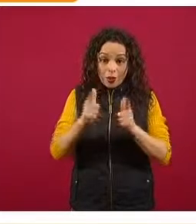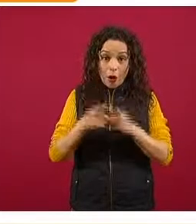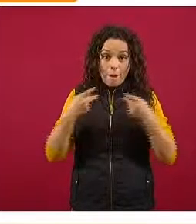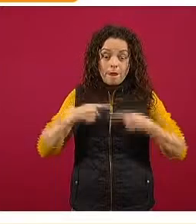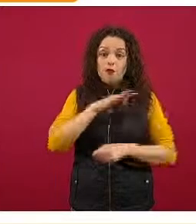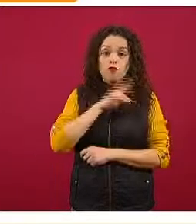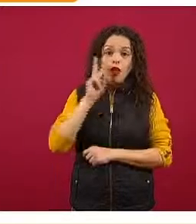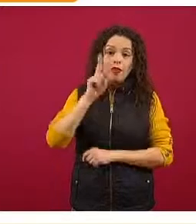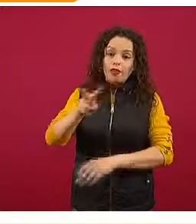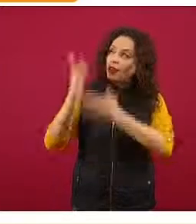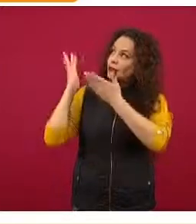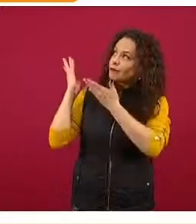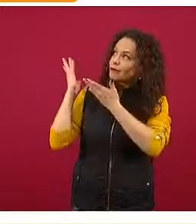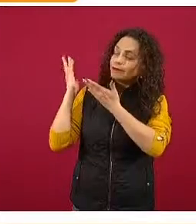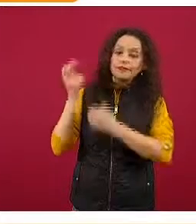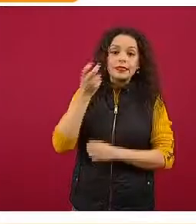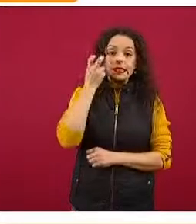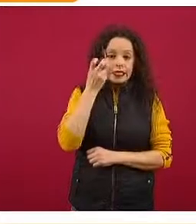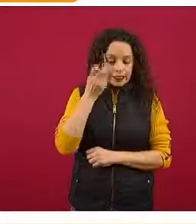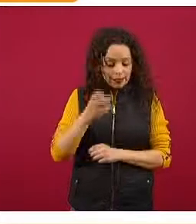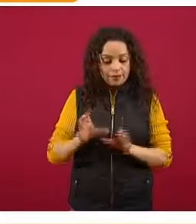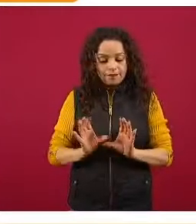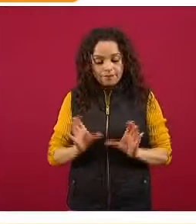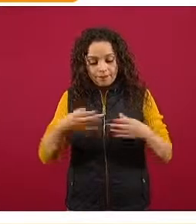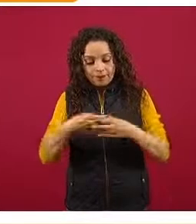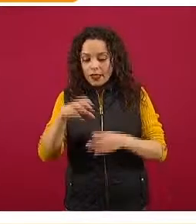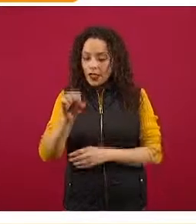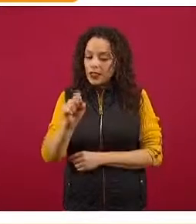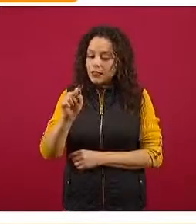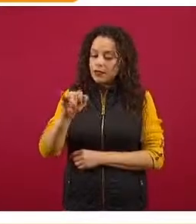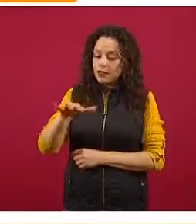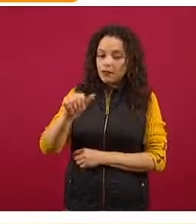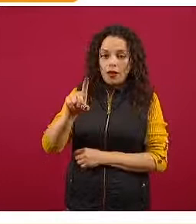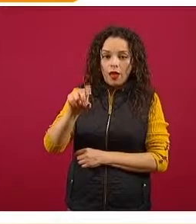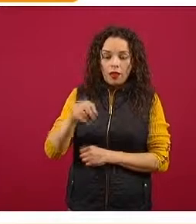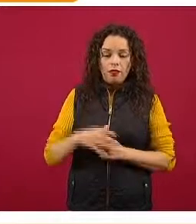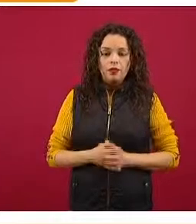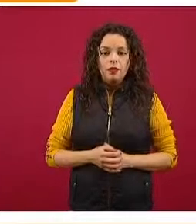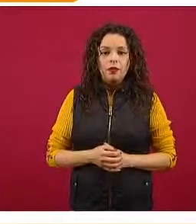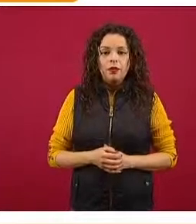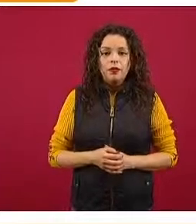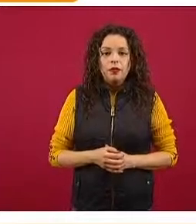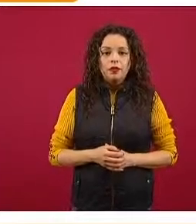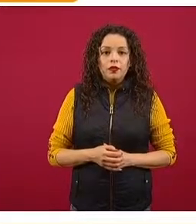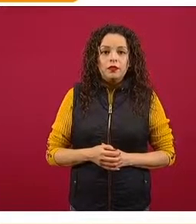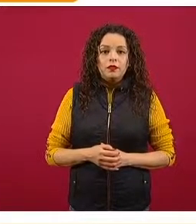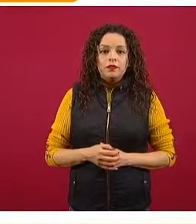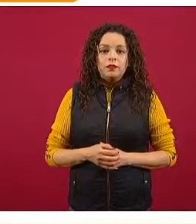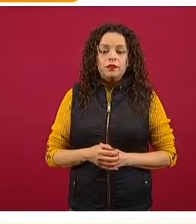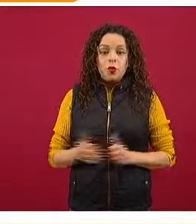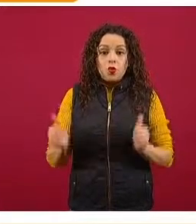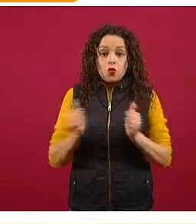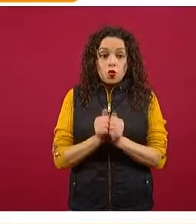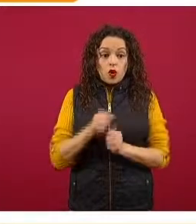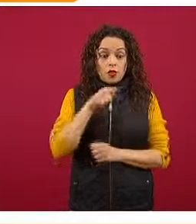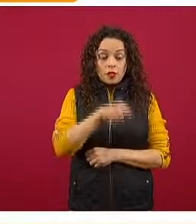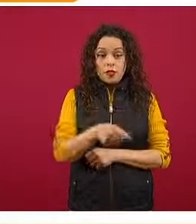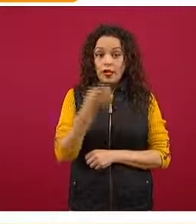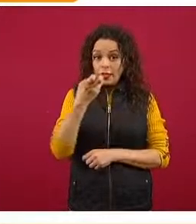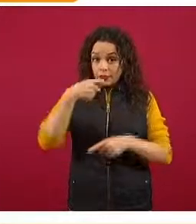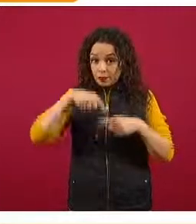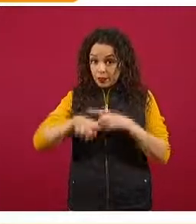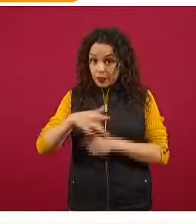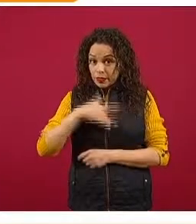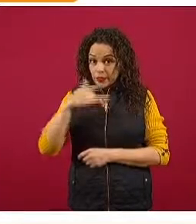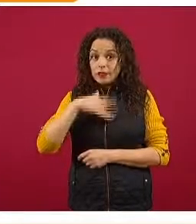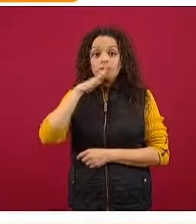personas entran en la estimación de acuerdo a la positividad de esa semana en la que iniciaron su